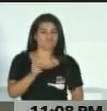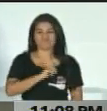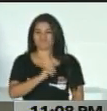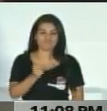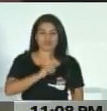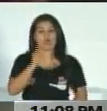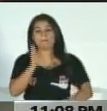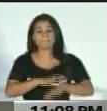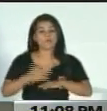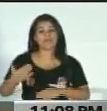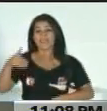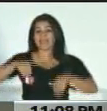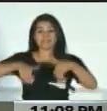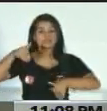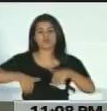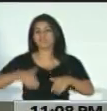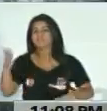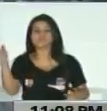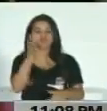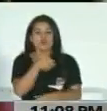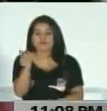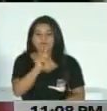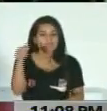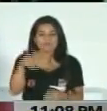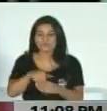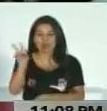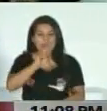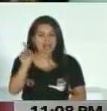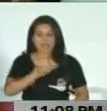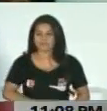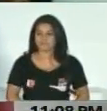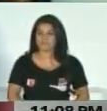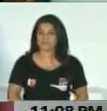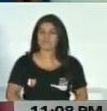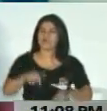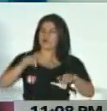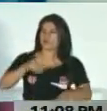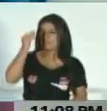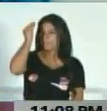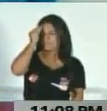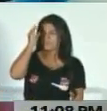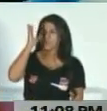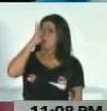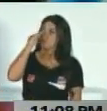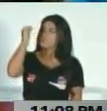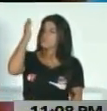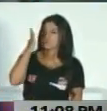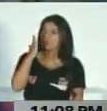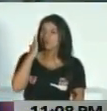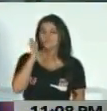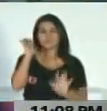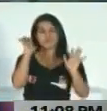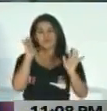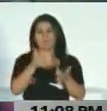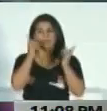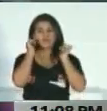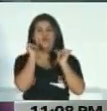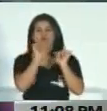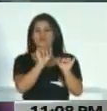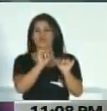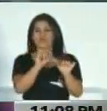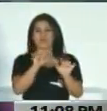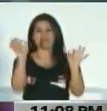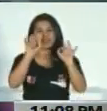esas elecciones no van para el baile. Hoy en día digo, si, ¿no será que Dios nos libró de que tú fueras presidente de la República? Presidente